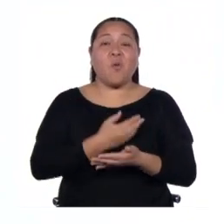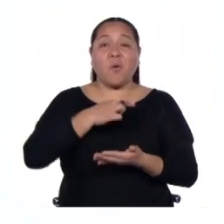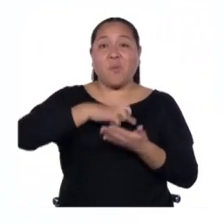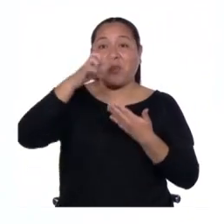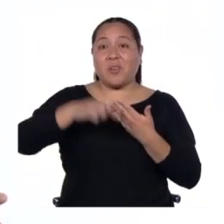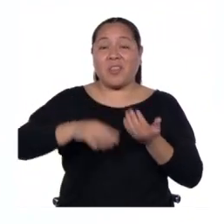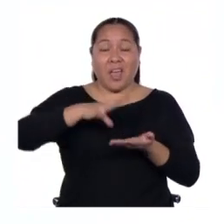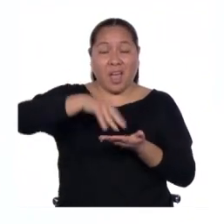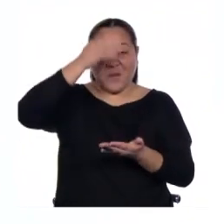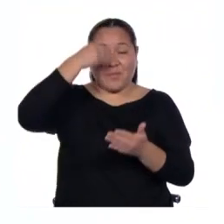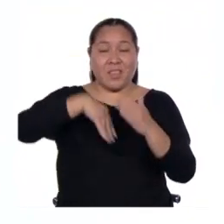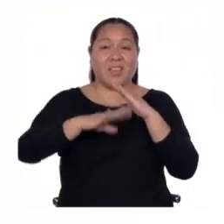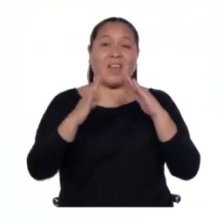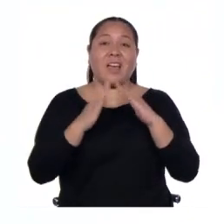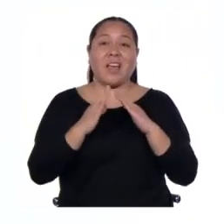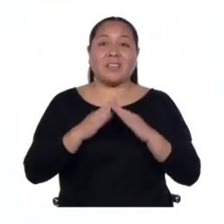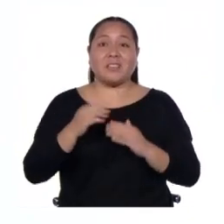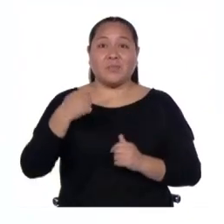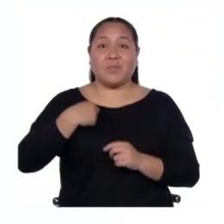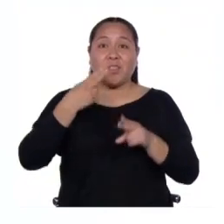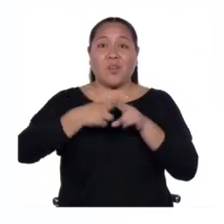¡Aprendo en Casa!